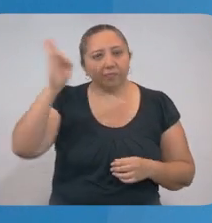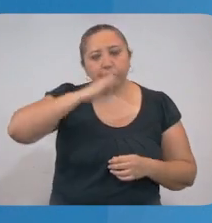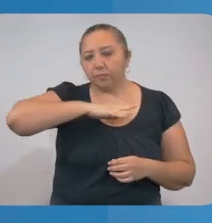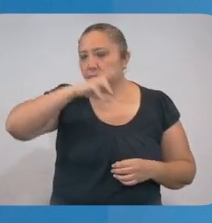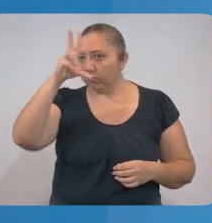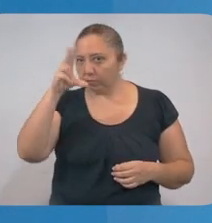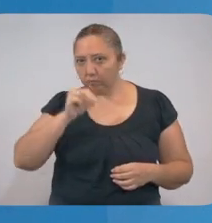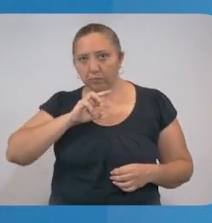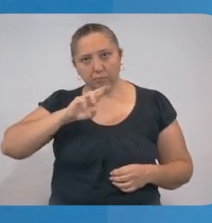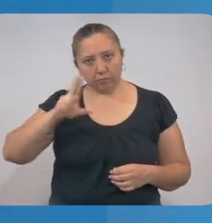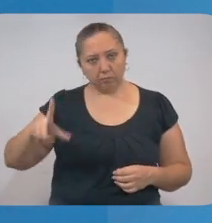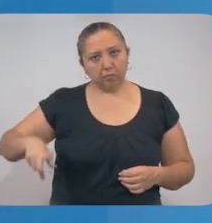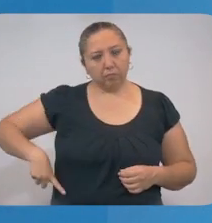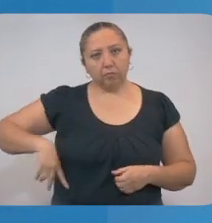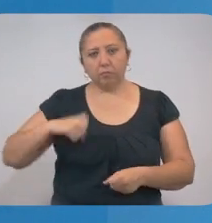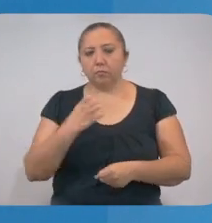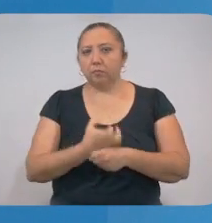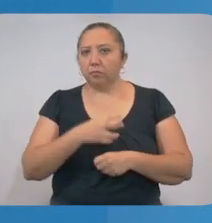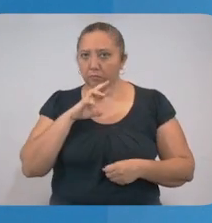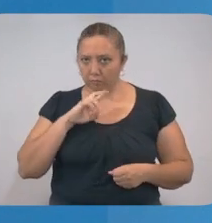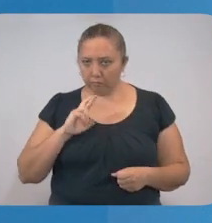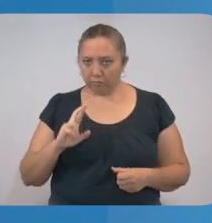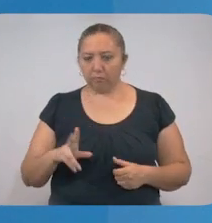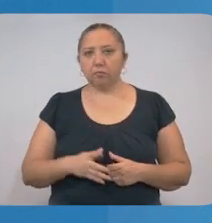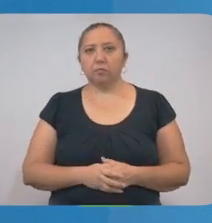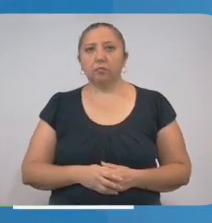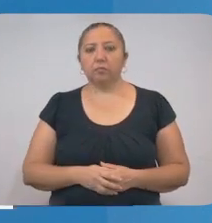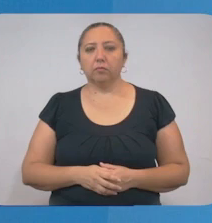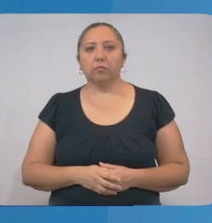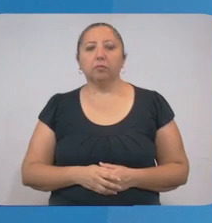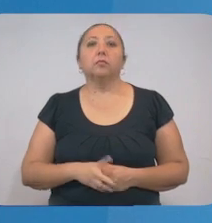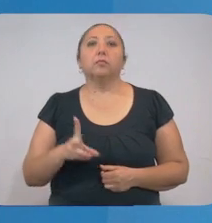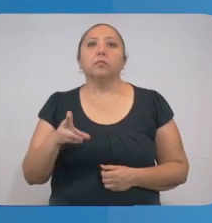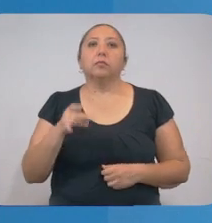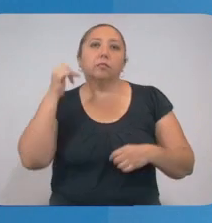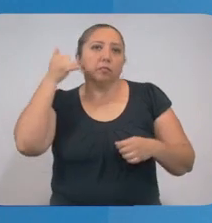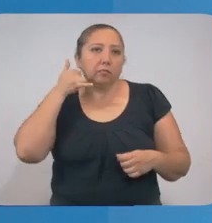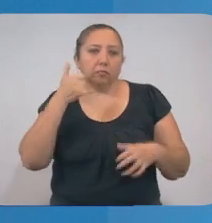bash kapetio helta ilo le COVID-19, titu chikulil internet